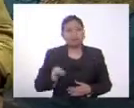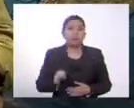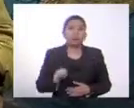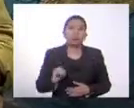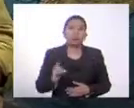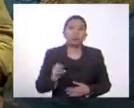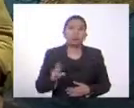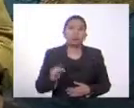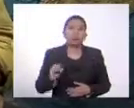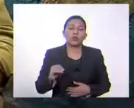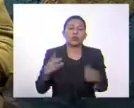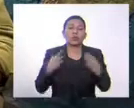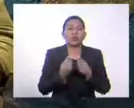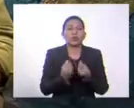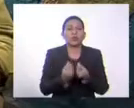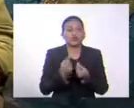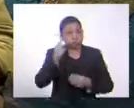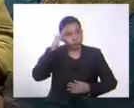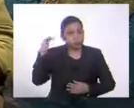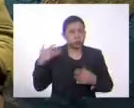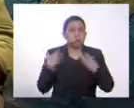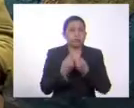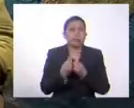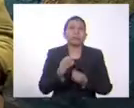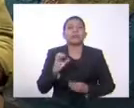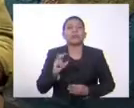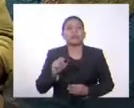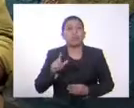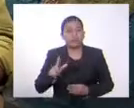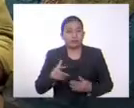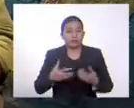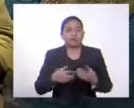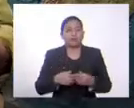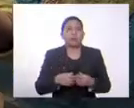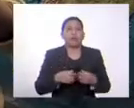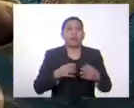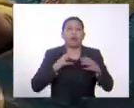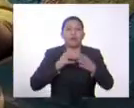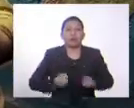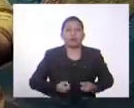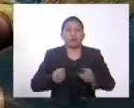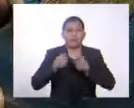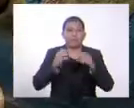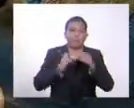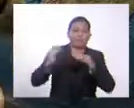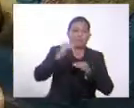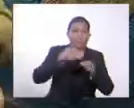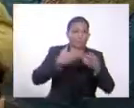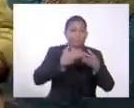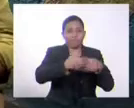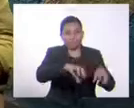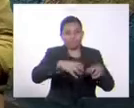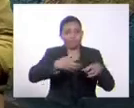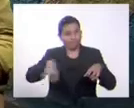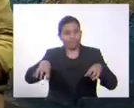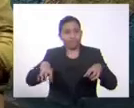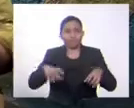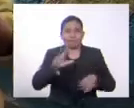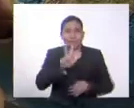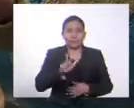poderes. Al día de hoy eso tiene mucha importancia porque la Constitución de la República ha retomado este diseño